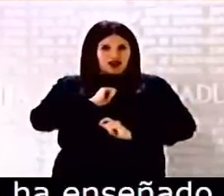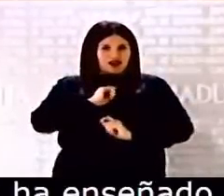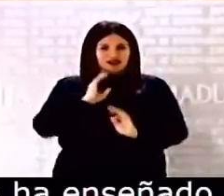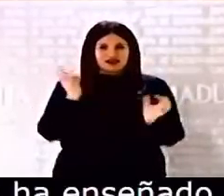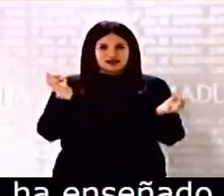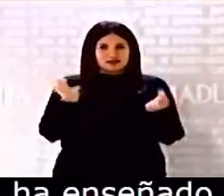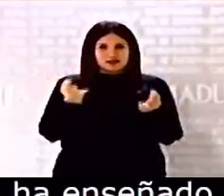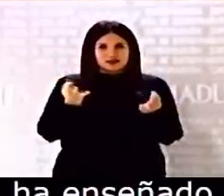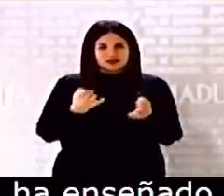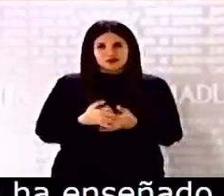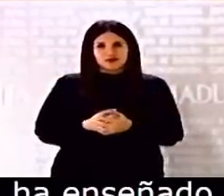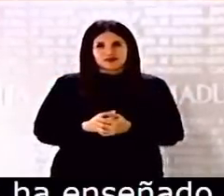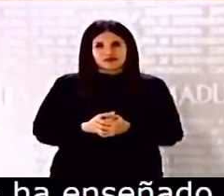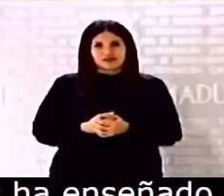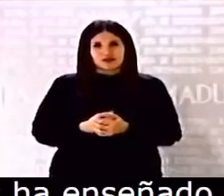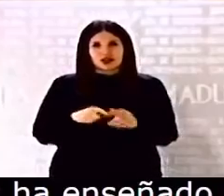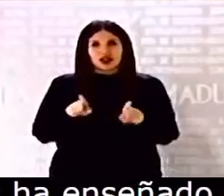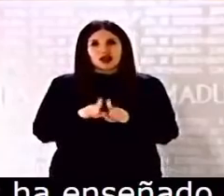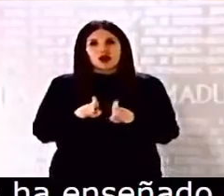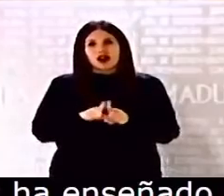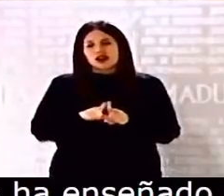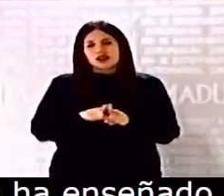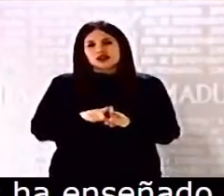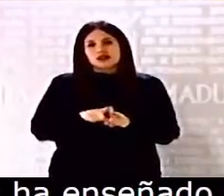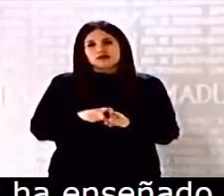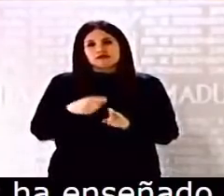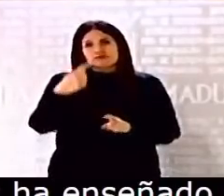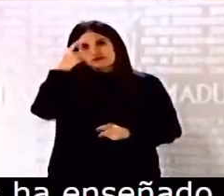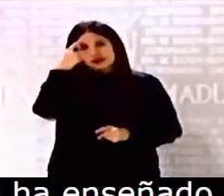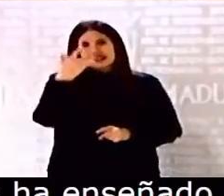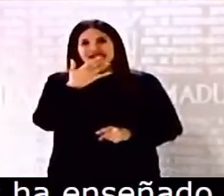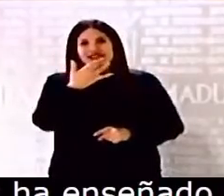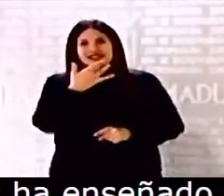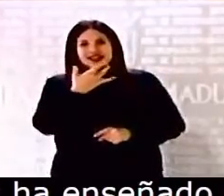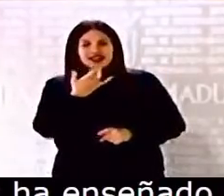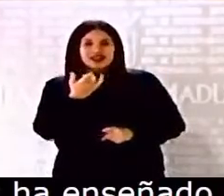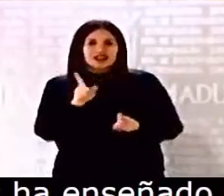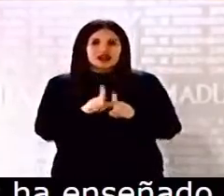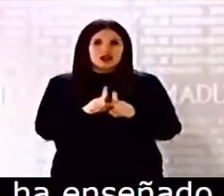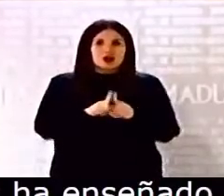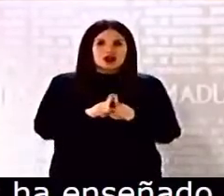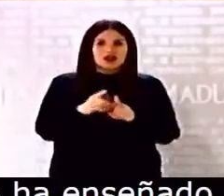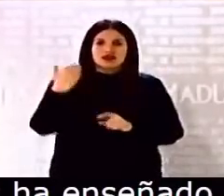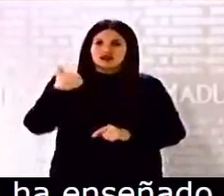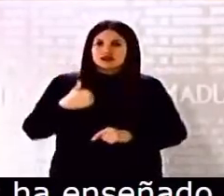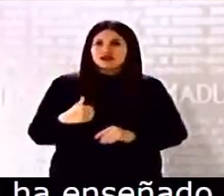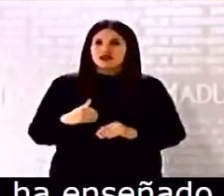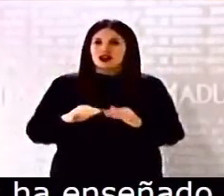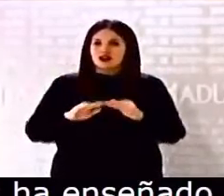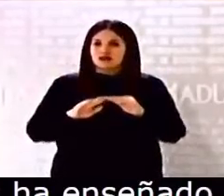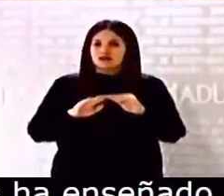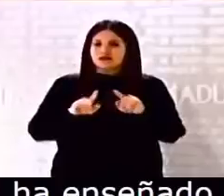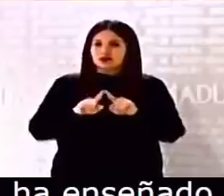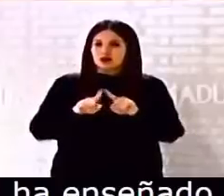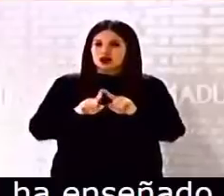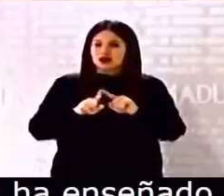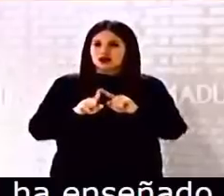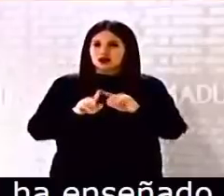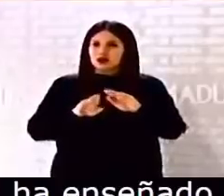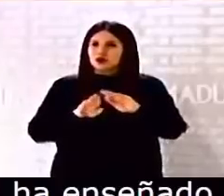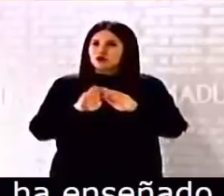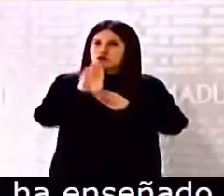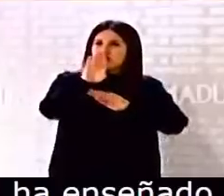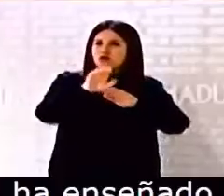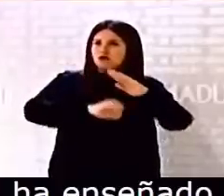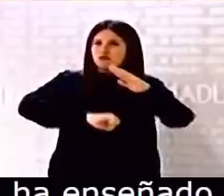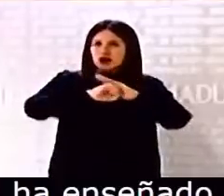que no te puedes afligir cuando estás en el pico de una ola,